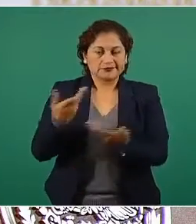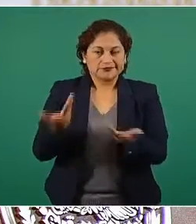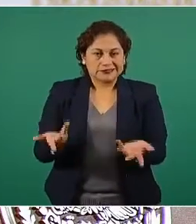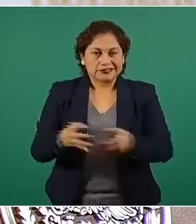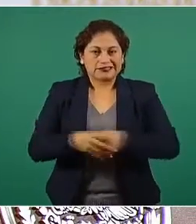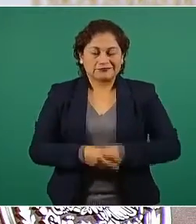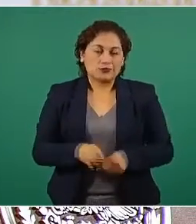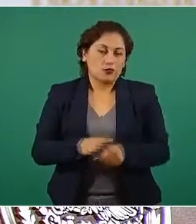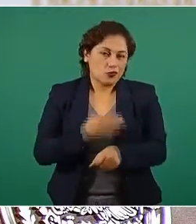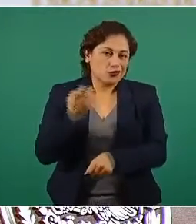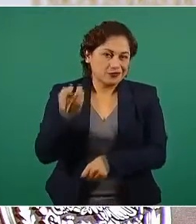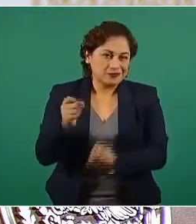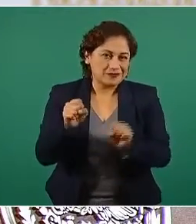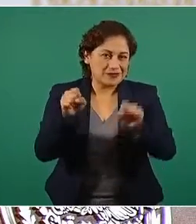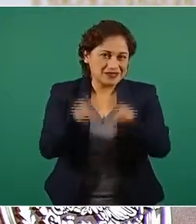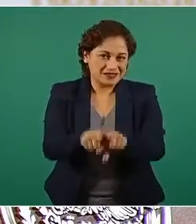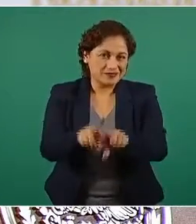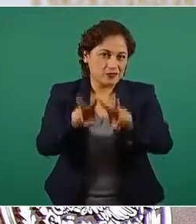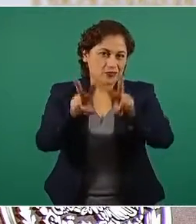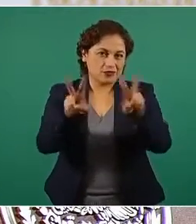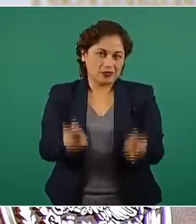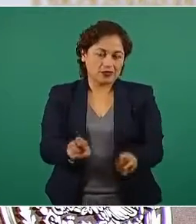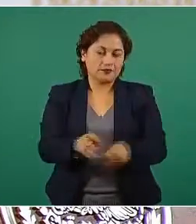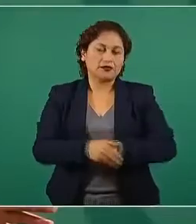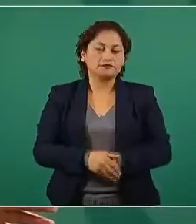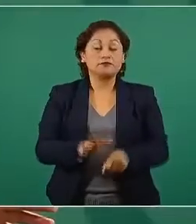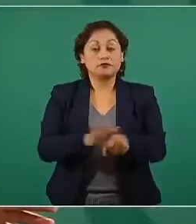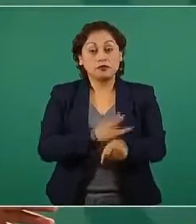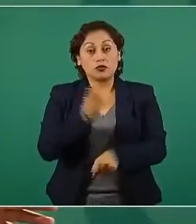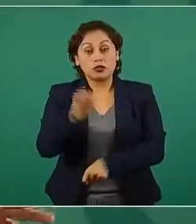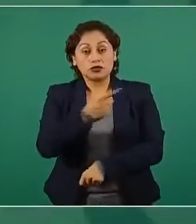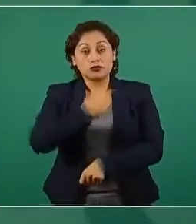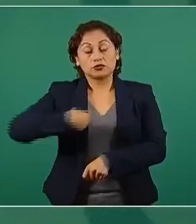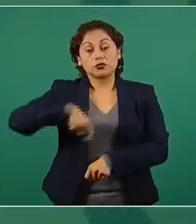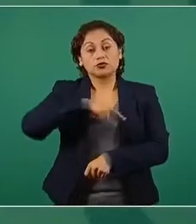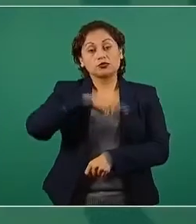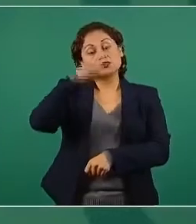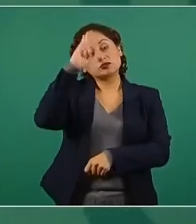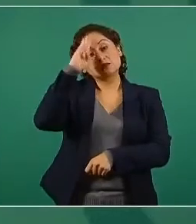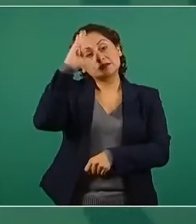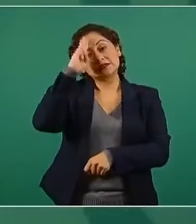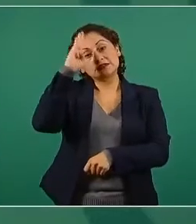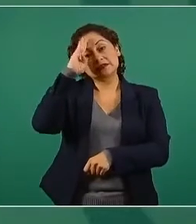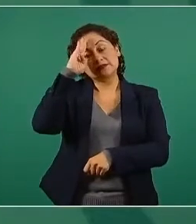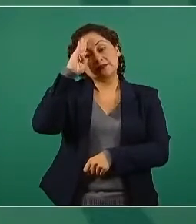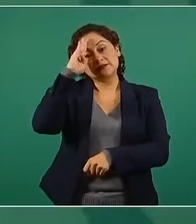siempre ha sido para nosotros